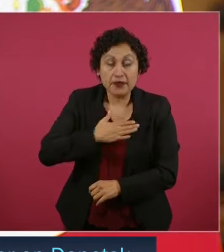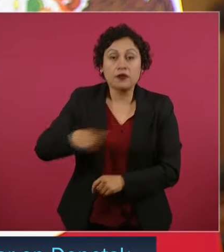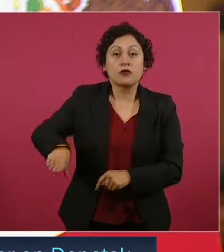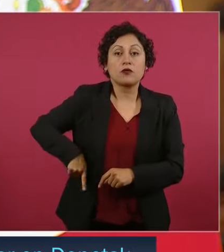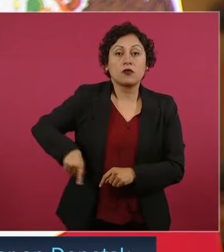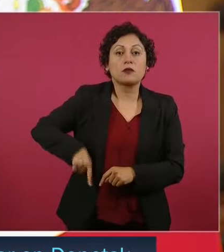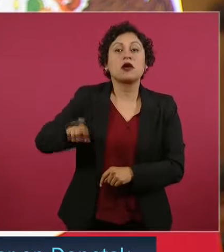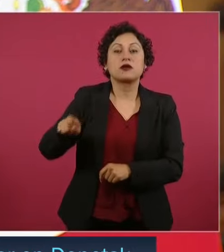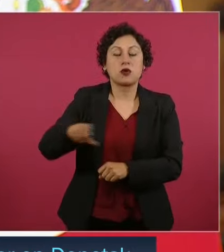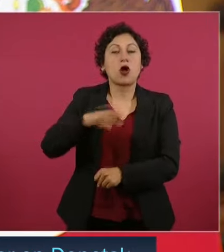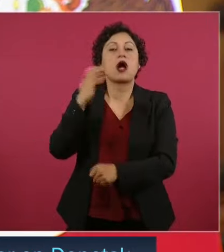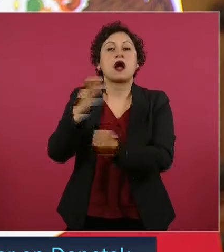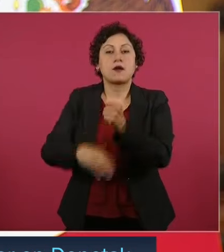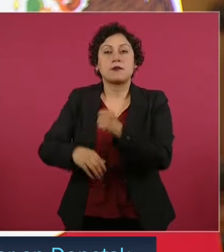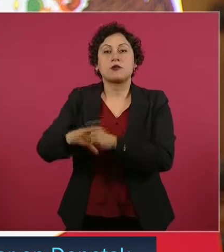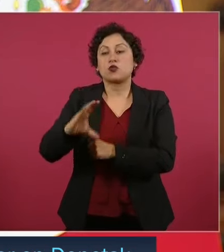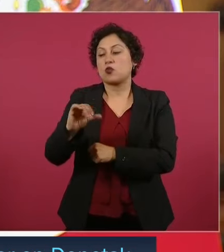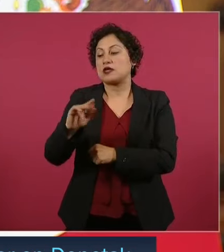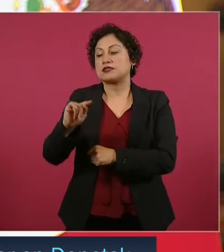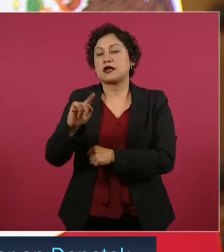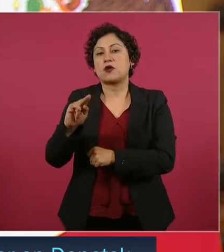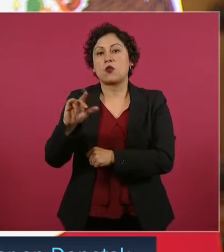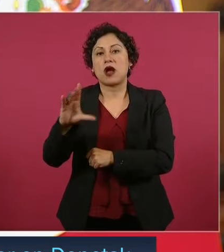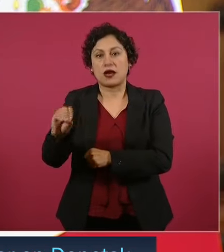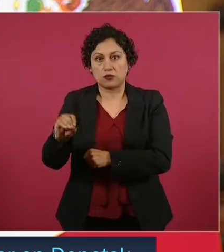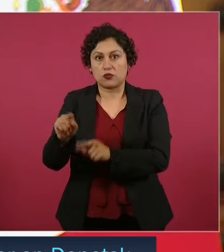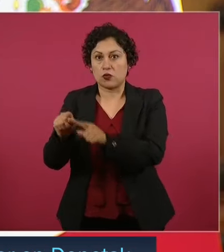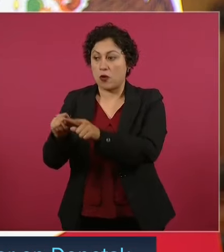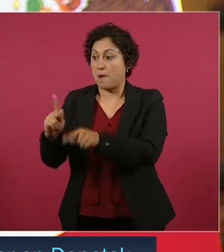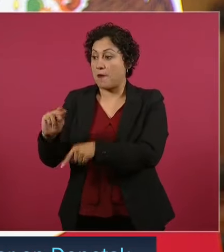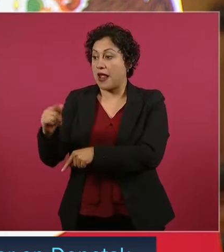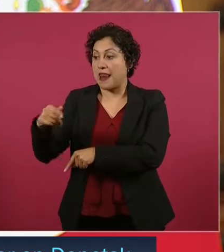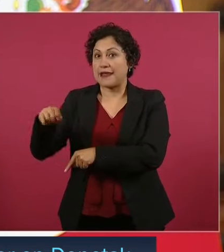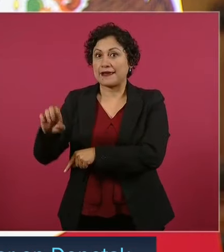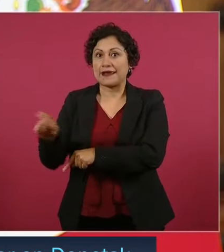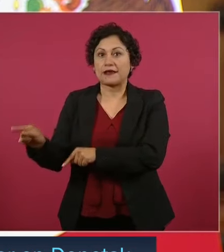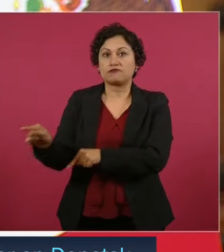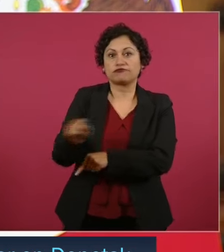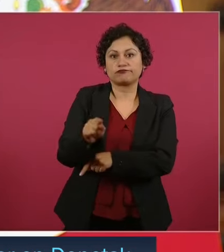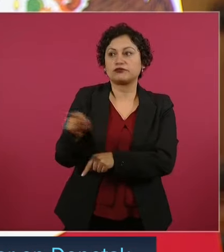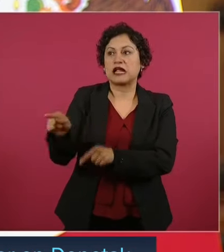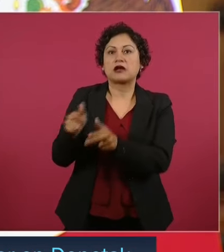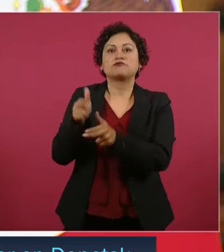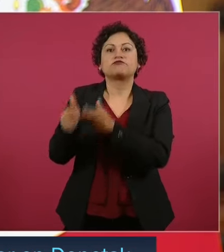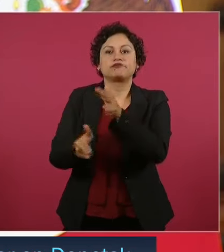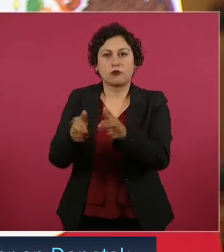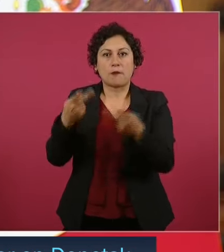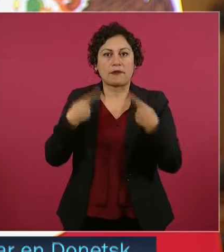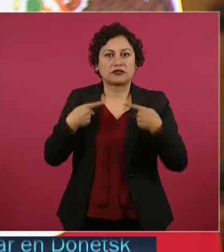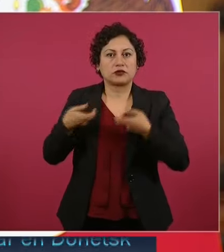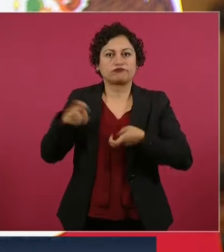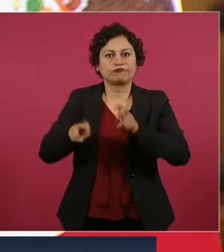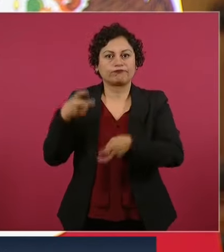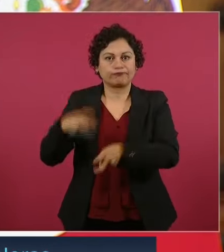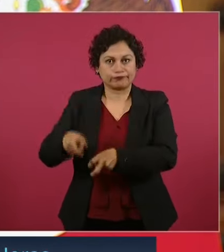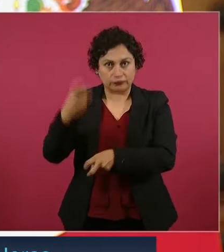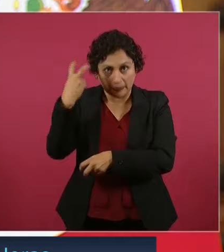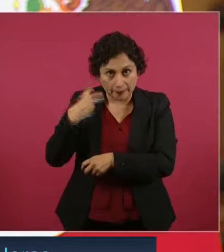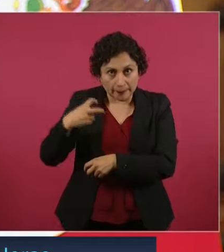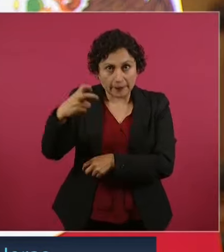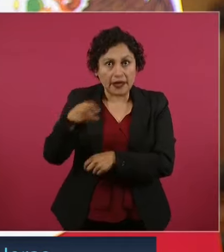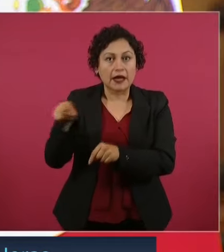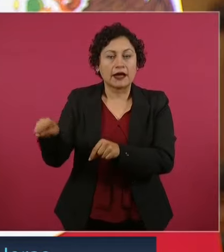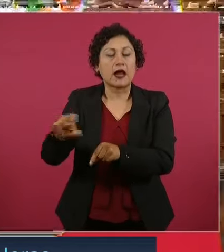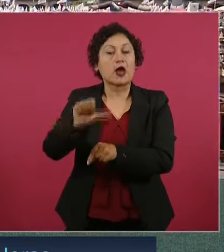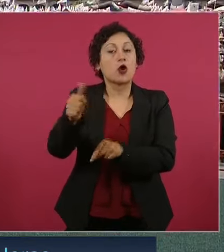Palenque-Coatzacoalcos, tren de pasajeros, Palenque-Coatzacoalcos, y quedará en proceso el ferrocarril de